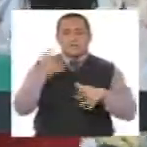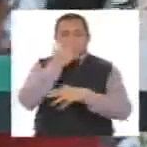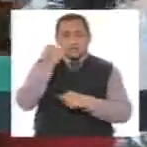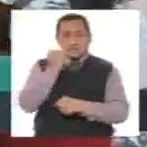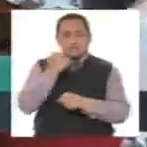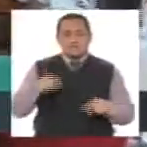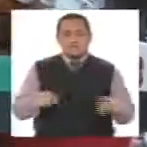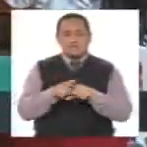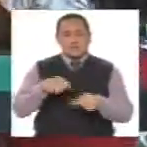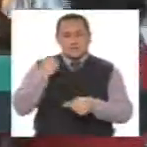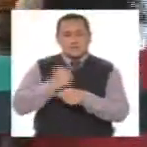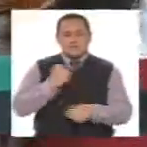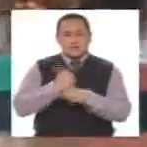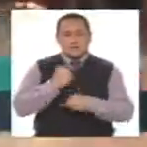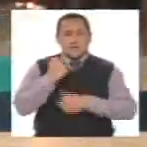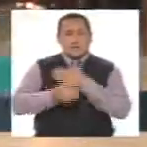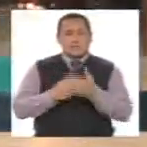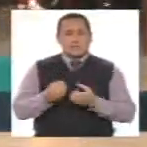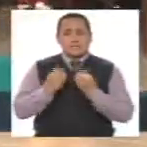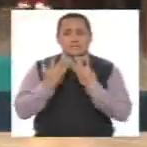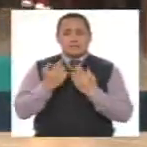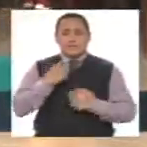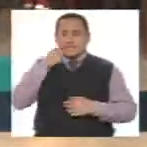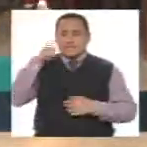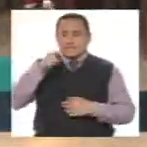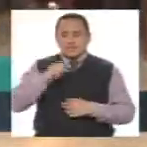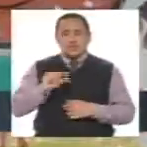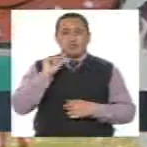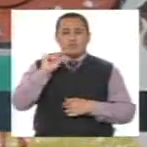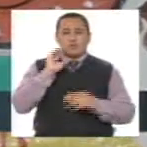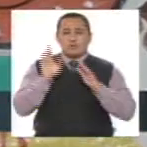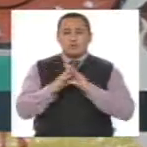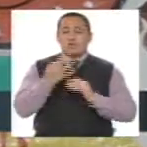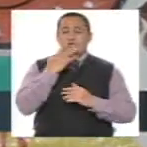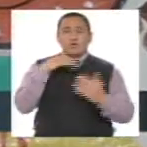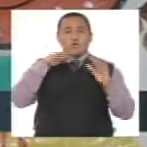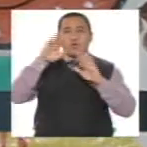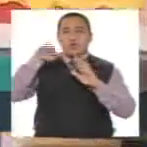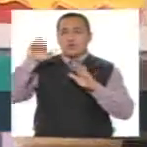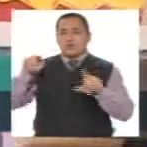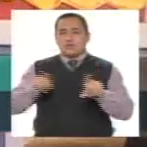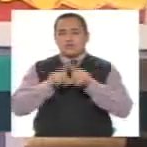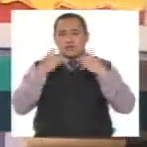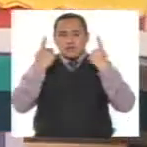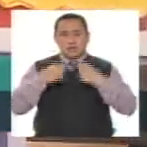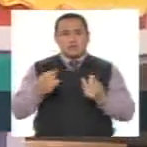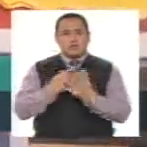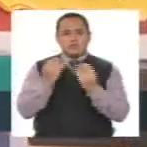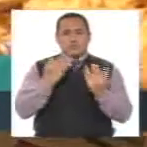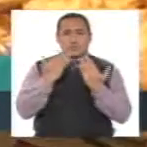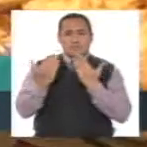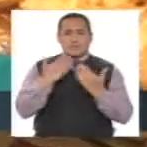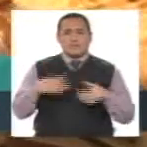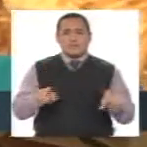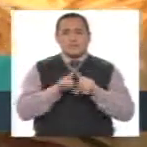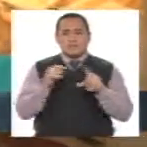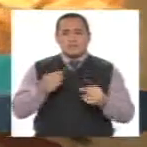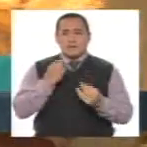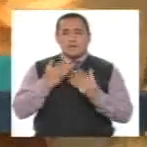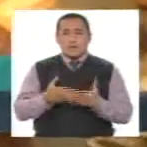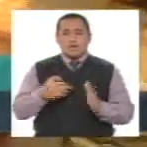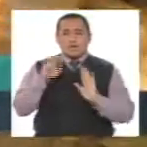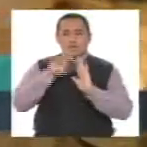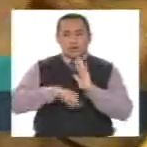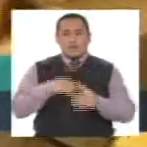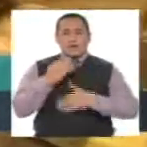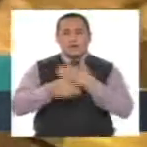de porres la elaboración ardua fue necesario un poco de color decoración iniciativa y mucha creatividad para que hoy el programa